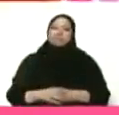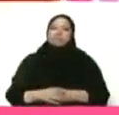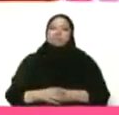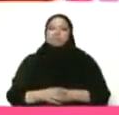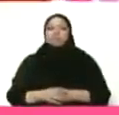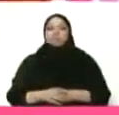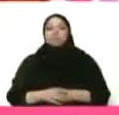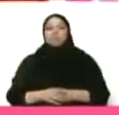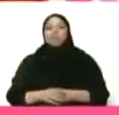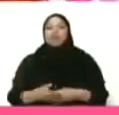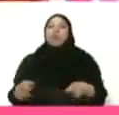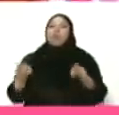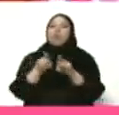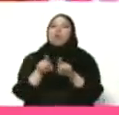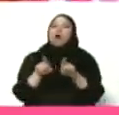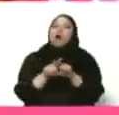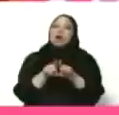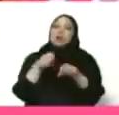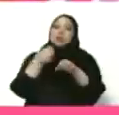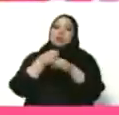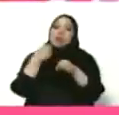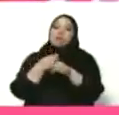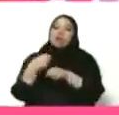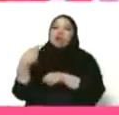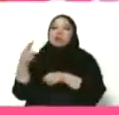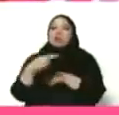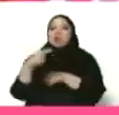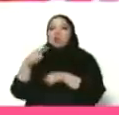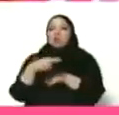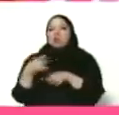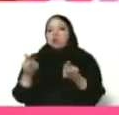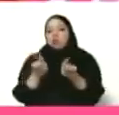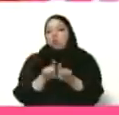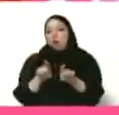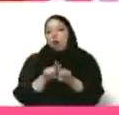Vas bien, síguelo haciendo bien, que como tú ninguno, como tú ninguna.